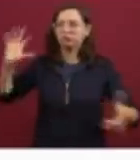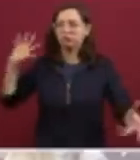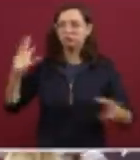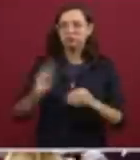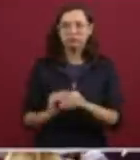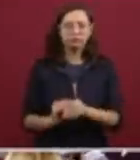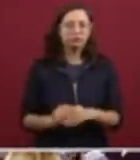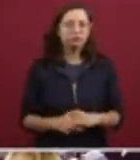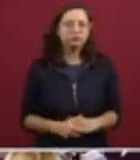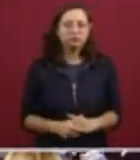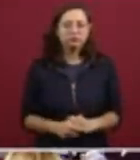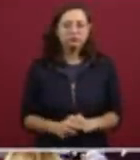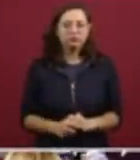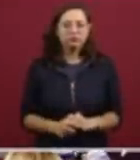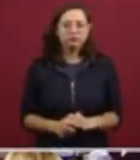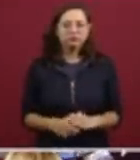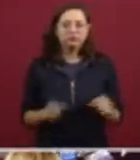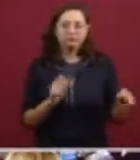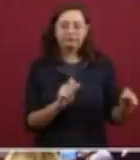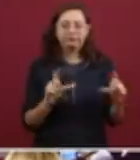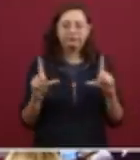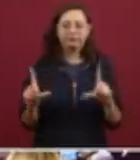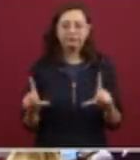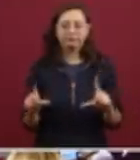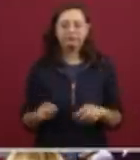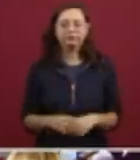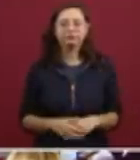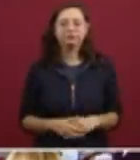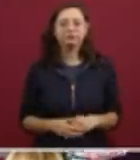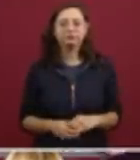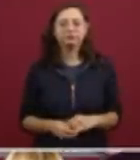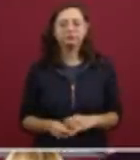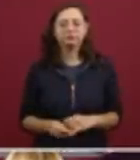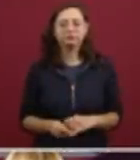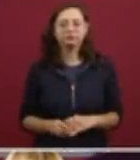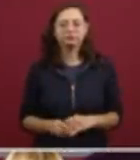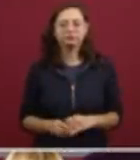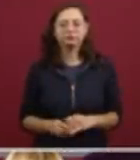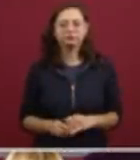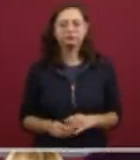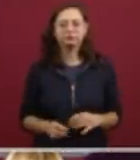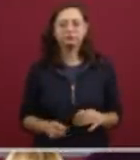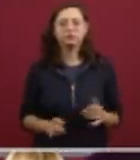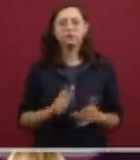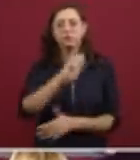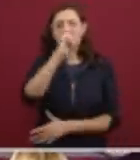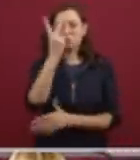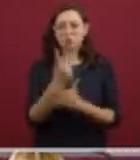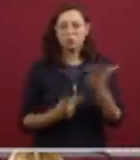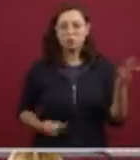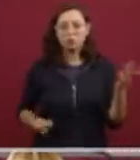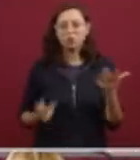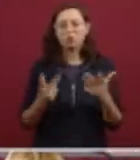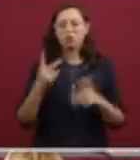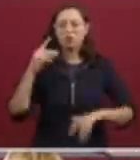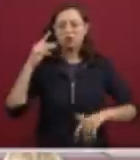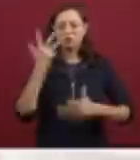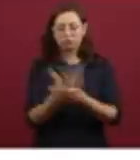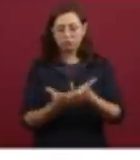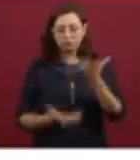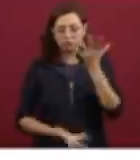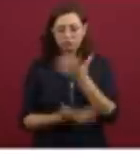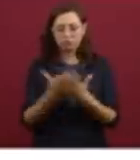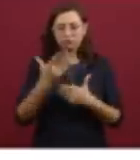momento. La que sigue. En el programa Jóvenes Escribiendo el Futuro, que es la